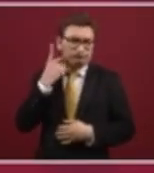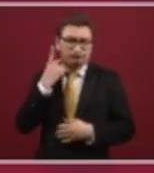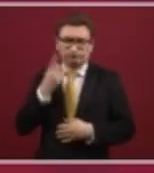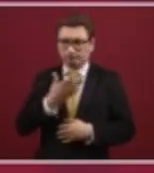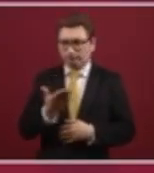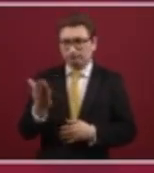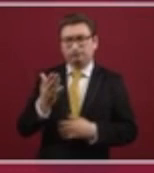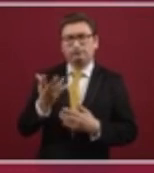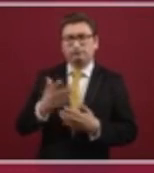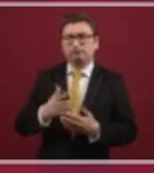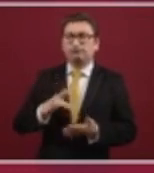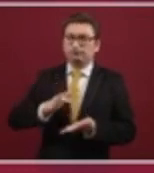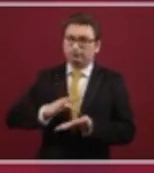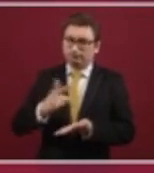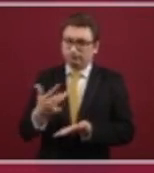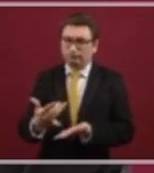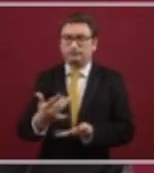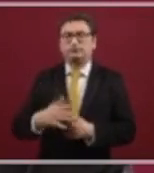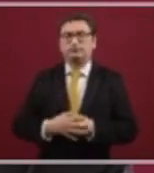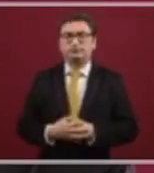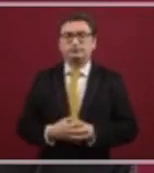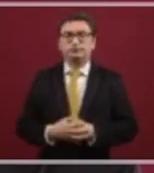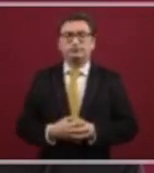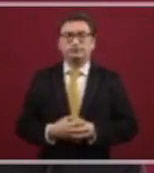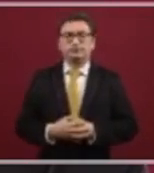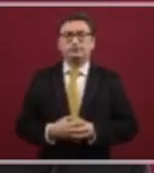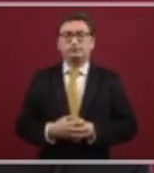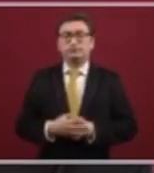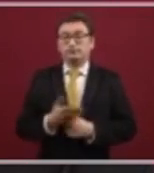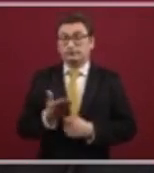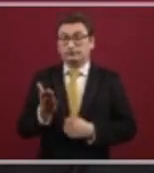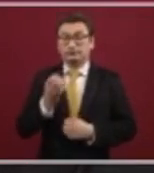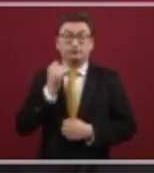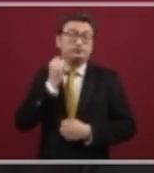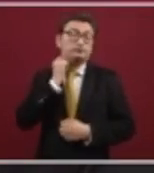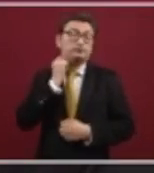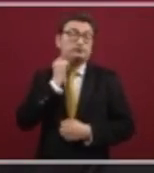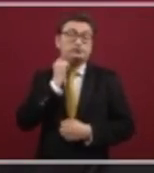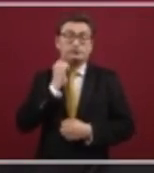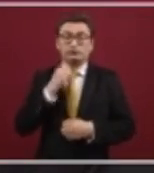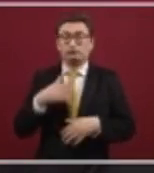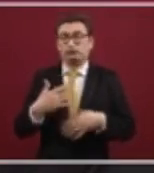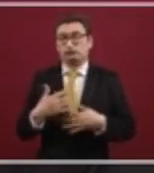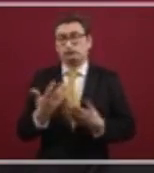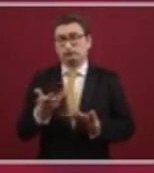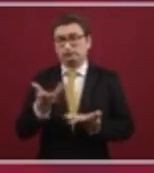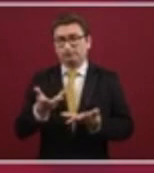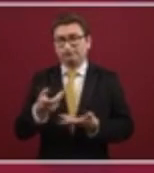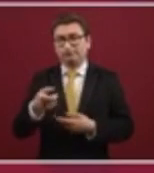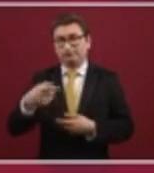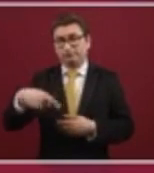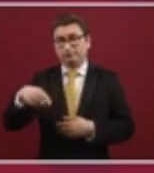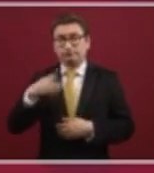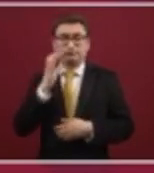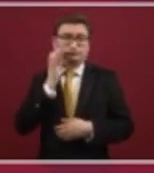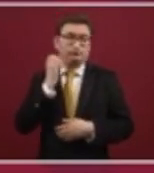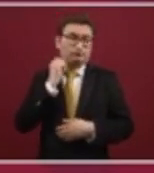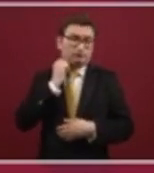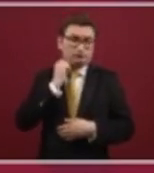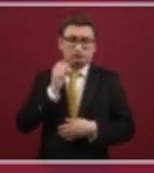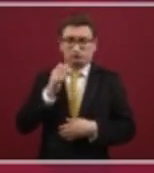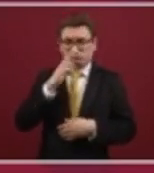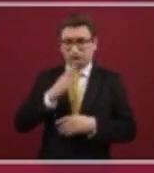mexicanos, a los senadores, porque es a la Cámara de Senadores a la que